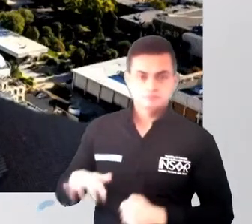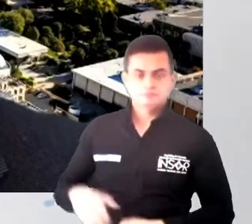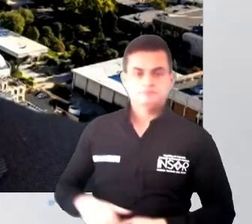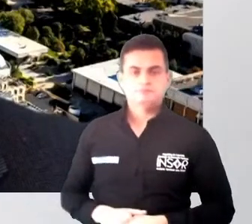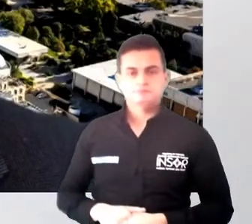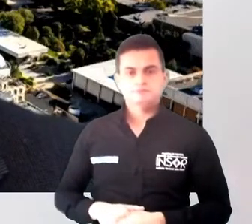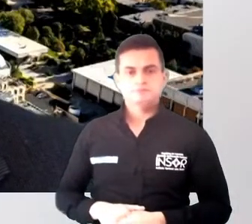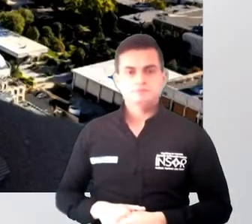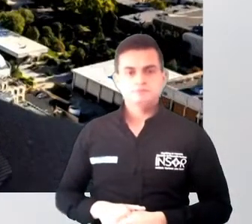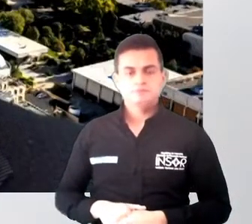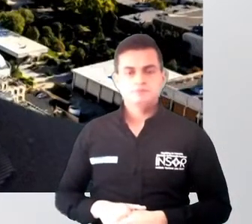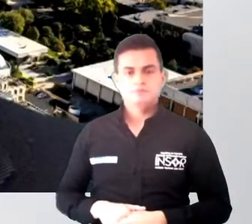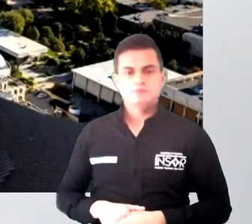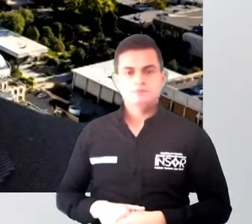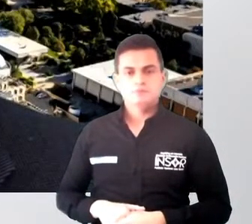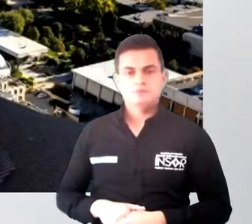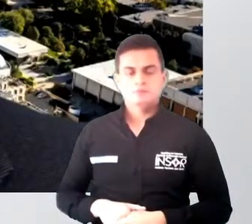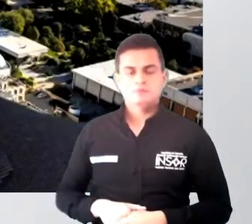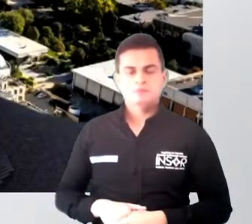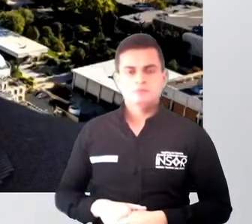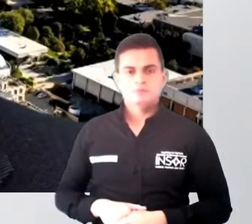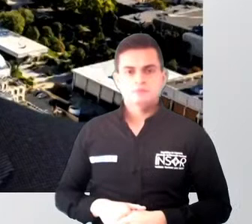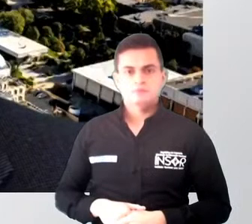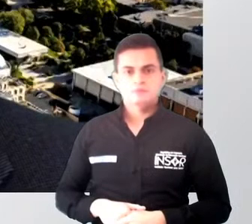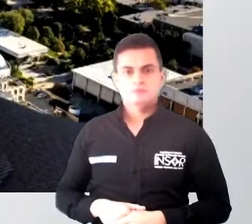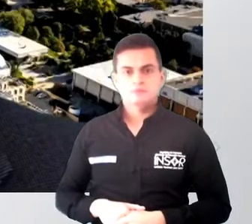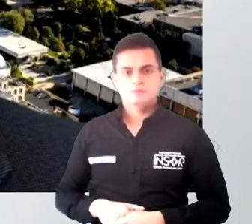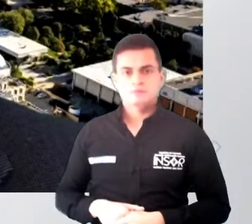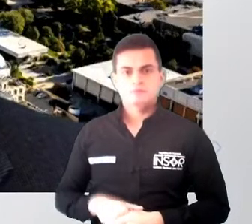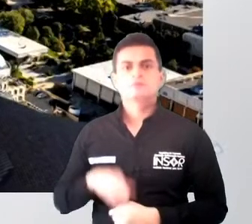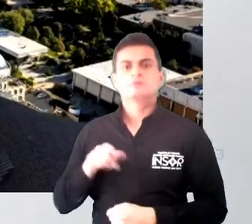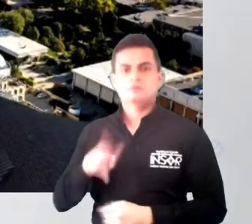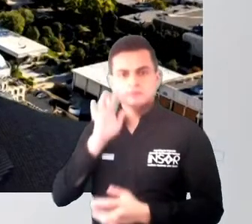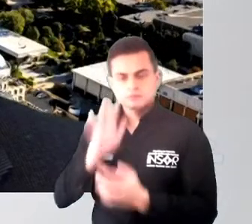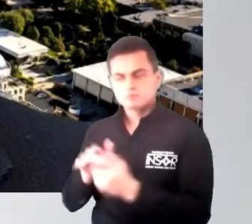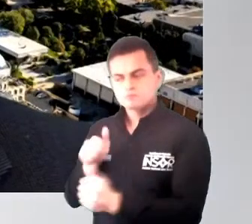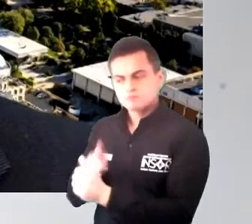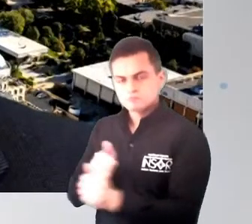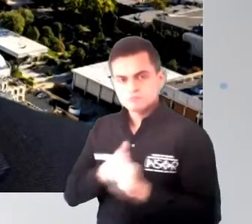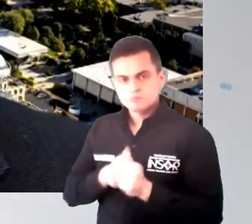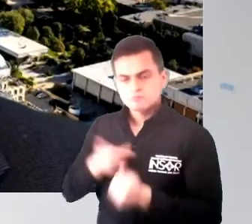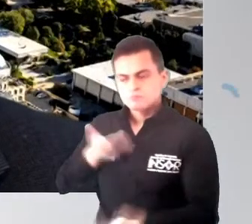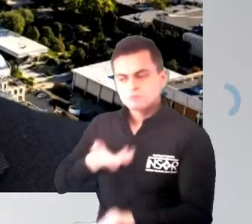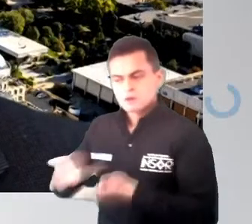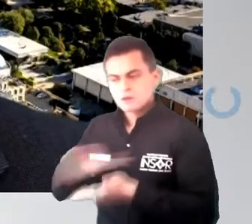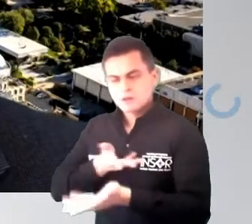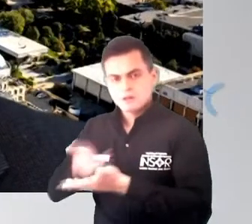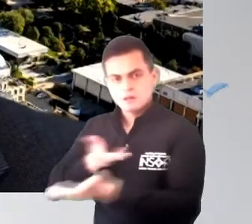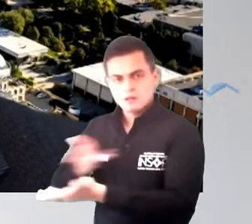que se ha puesto al lado para la interacción sincrónica, y los estudiantes se unen